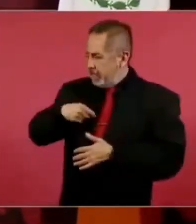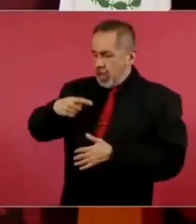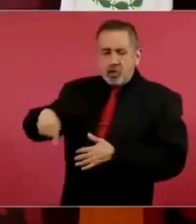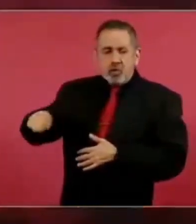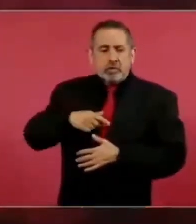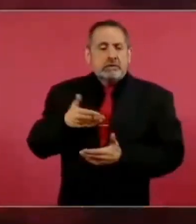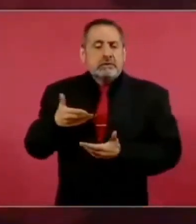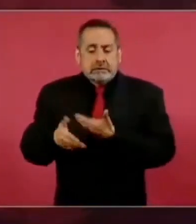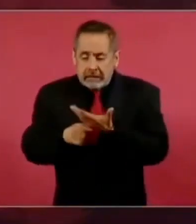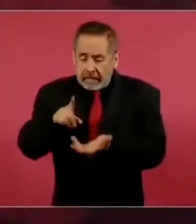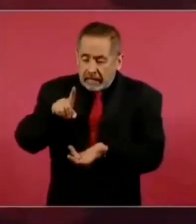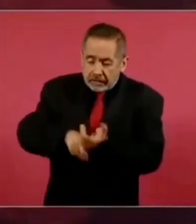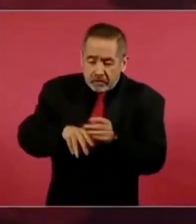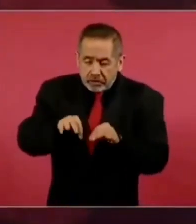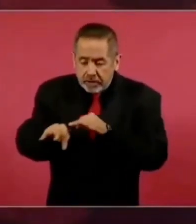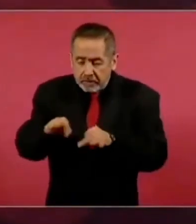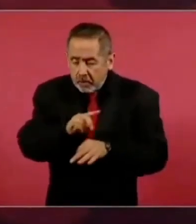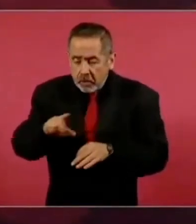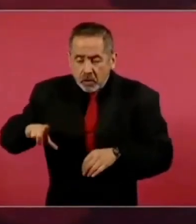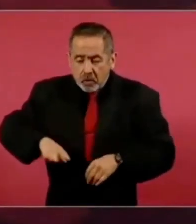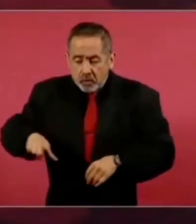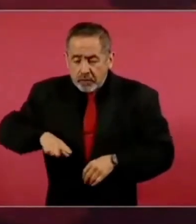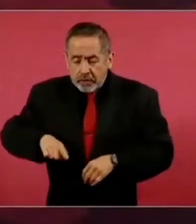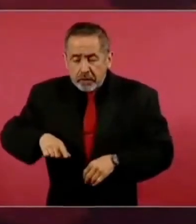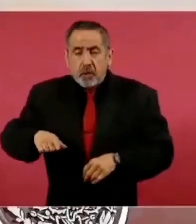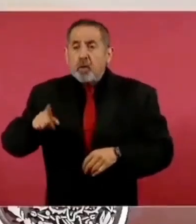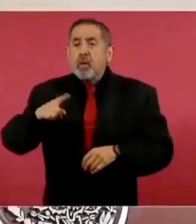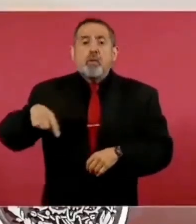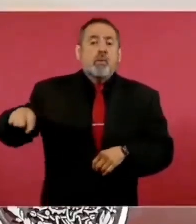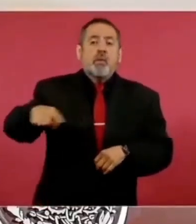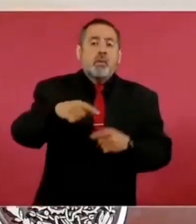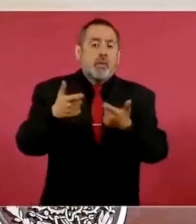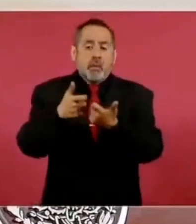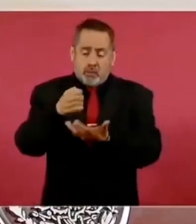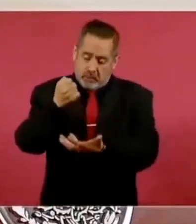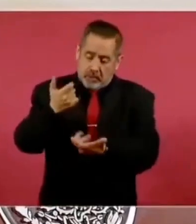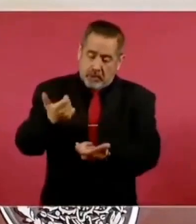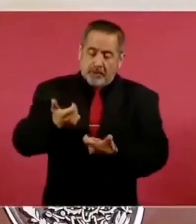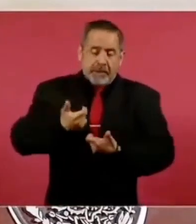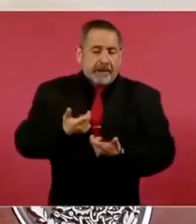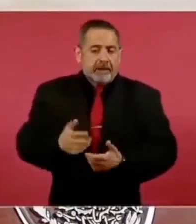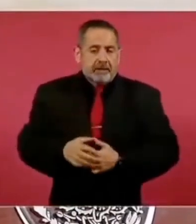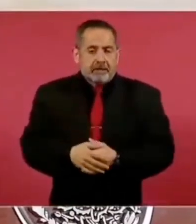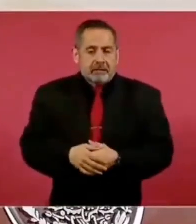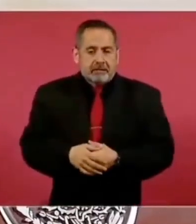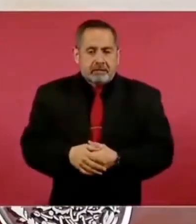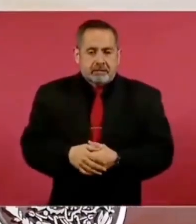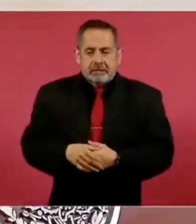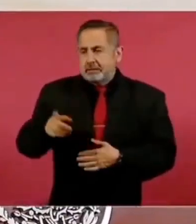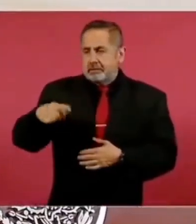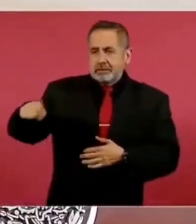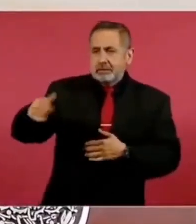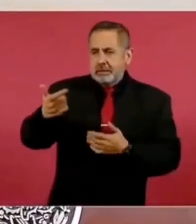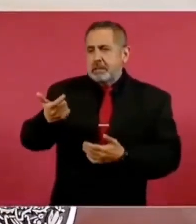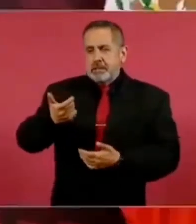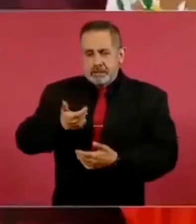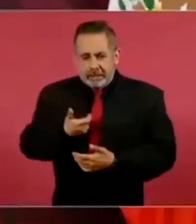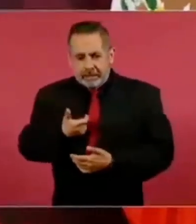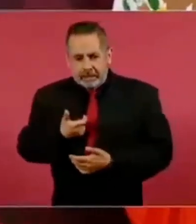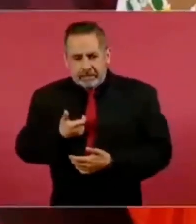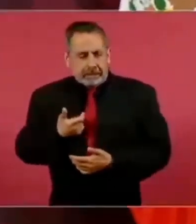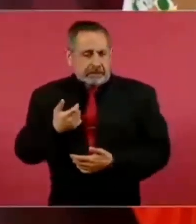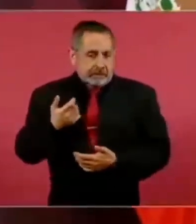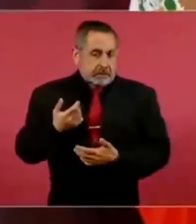servidores públicos y es el colmo que nos paga el pueblo Y además